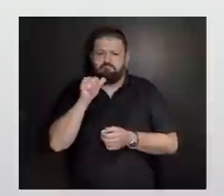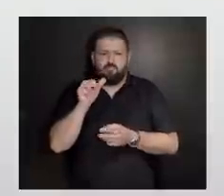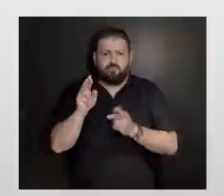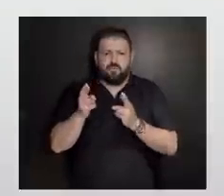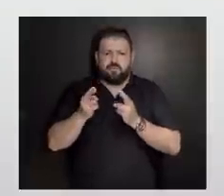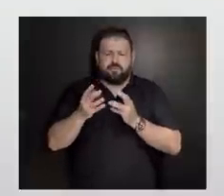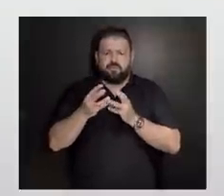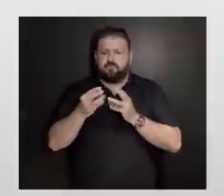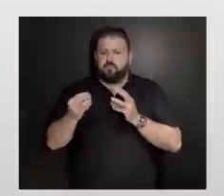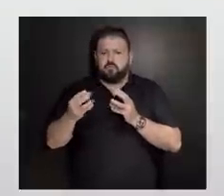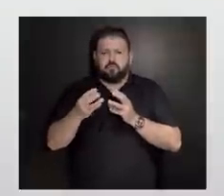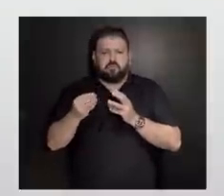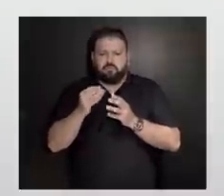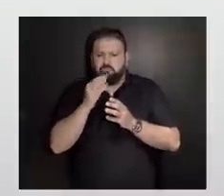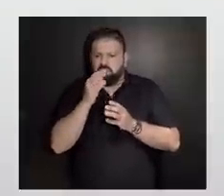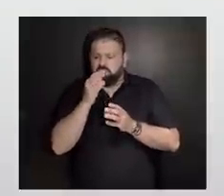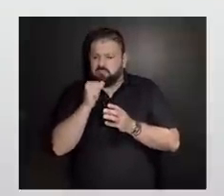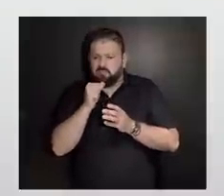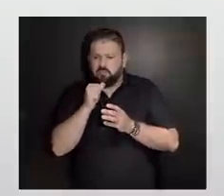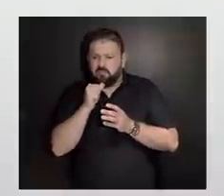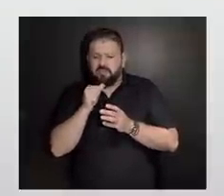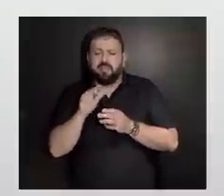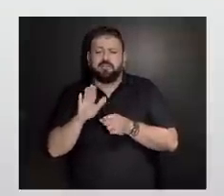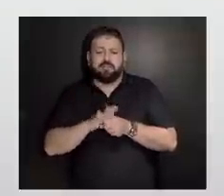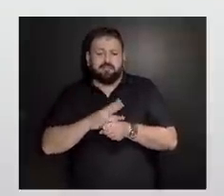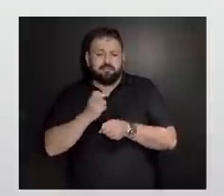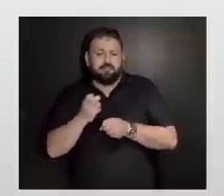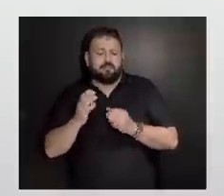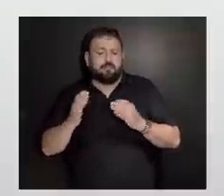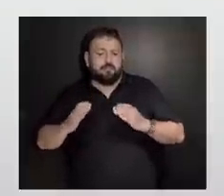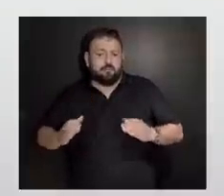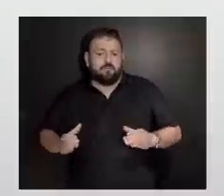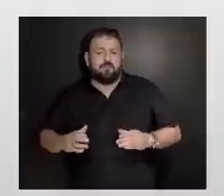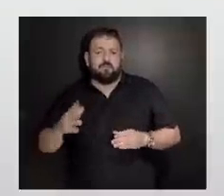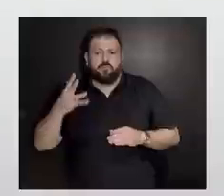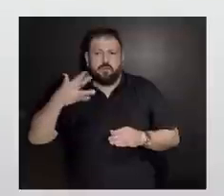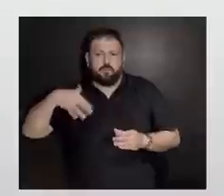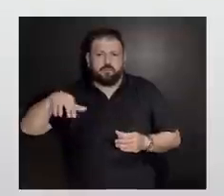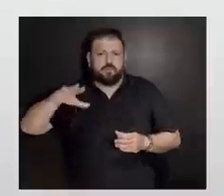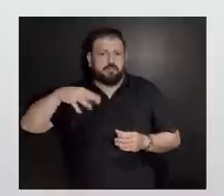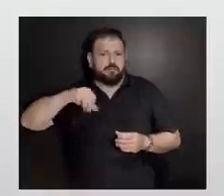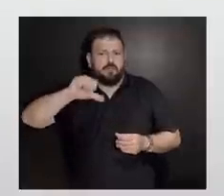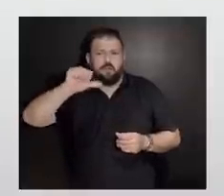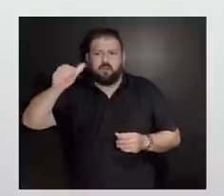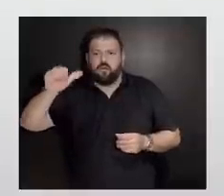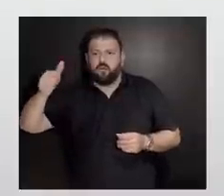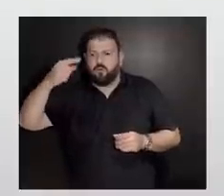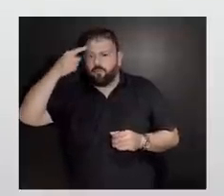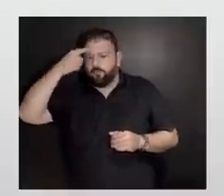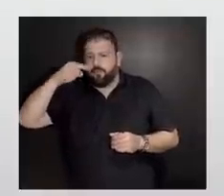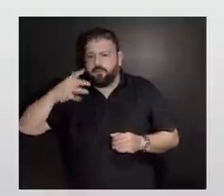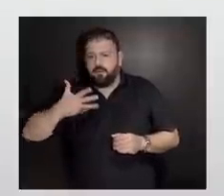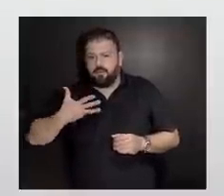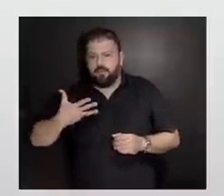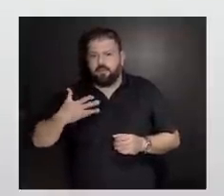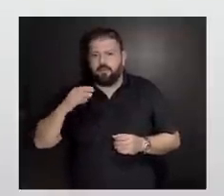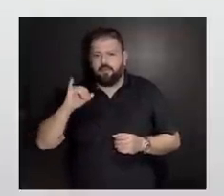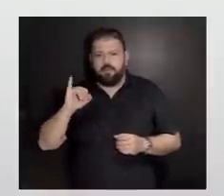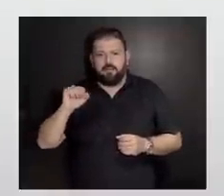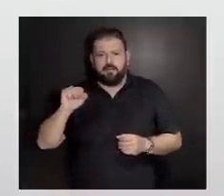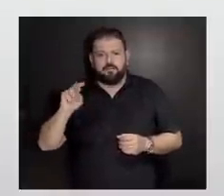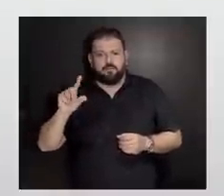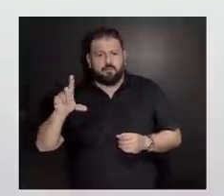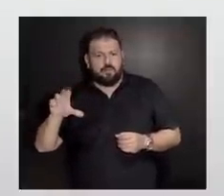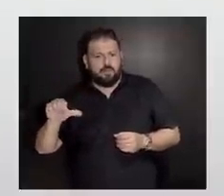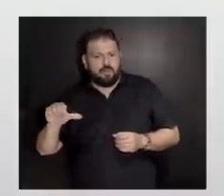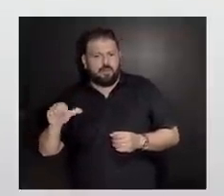y nuestro cuerpo, pues como requiere de abastecerse de energía, va a buscar otros medios para obtenerla, entonces comienza a degradar